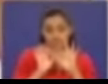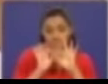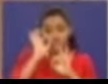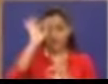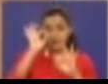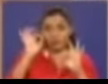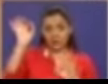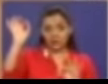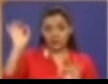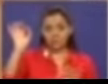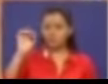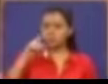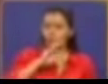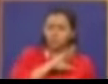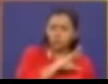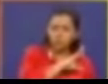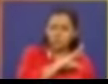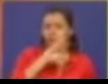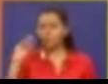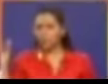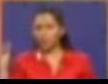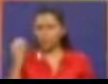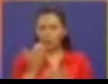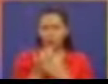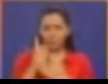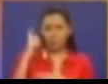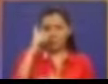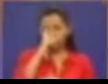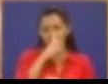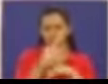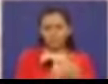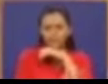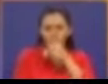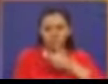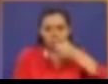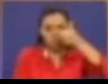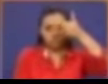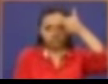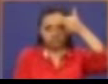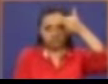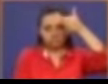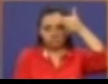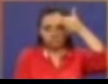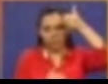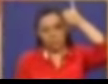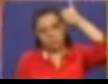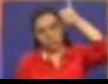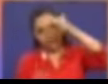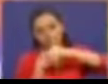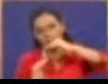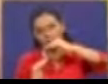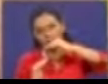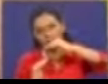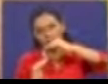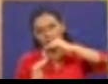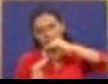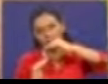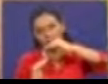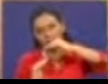Que en toda época económica difícil la pobreza subía, la inequidad aumentaba. ¿Por qué? Porque la carga,